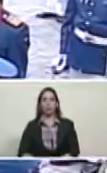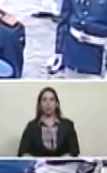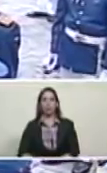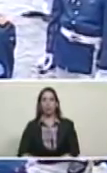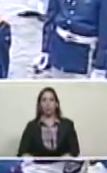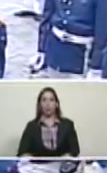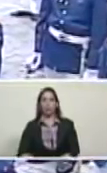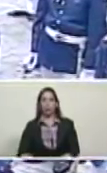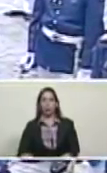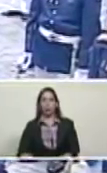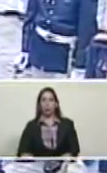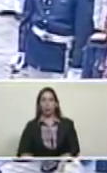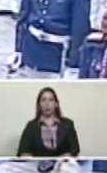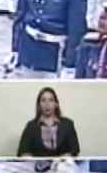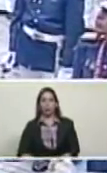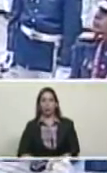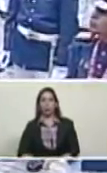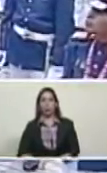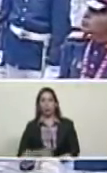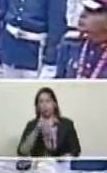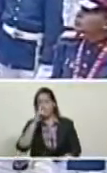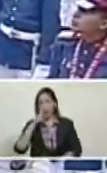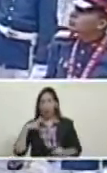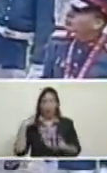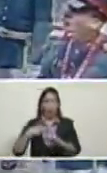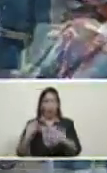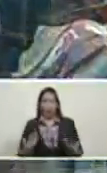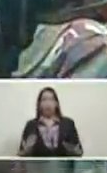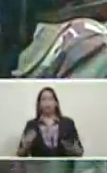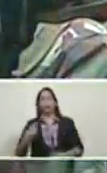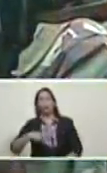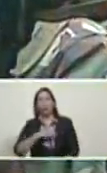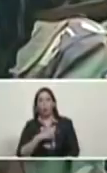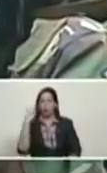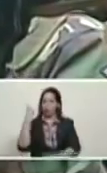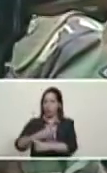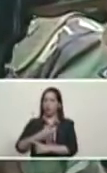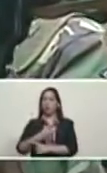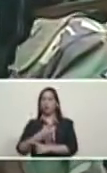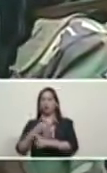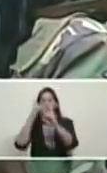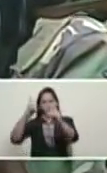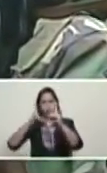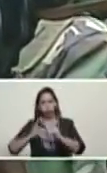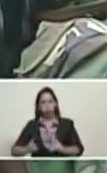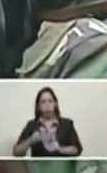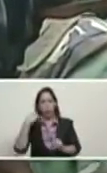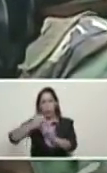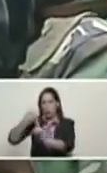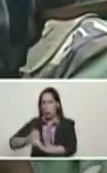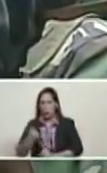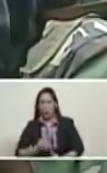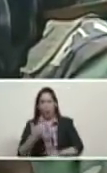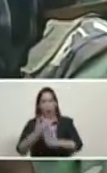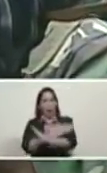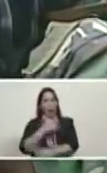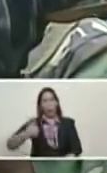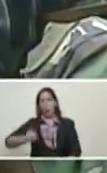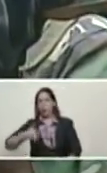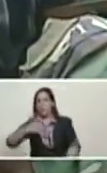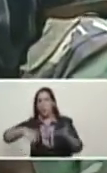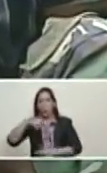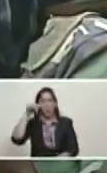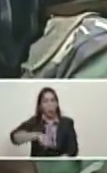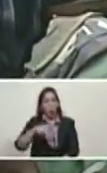hace irreductiblemente decididos a triunfar ante cualquier circunstancia. Hoy más que